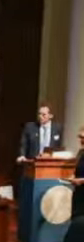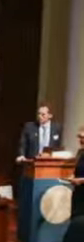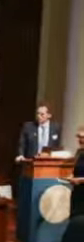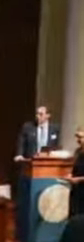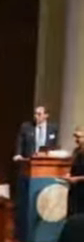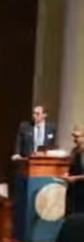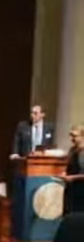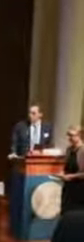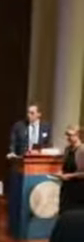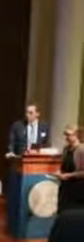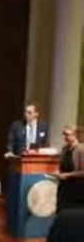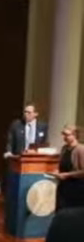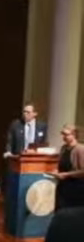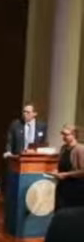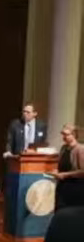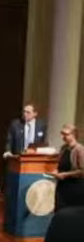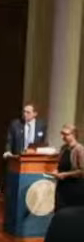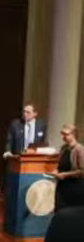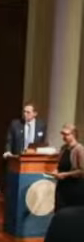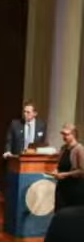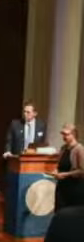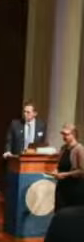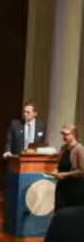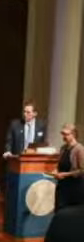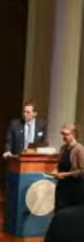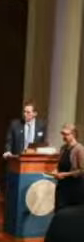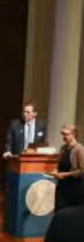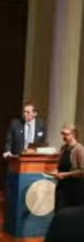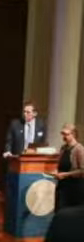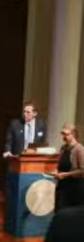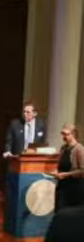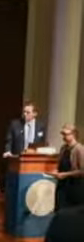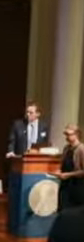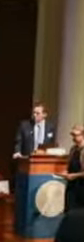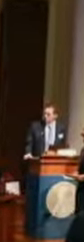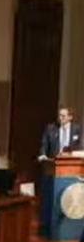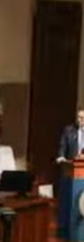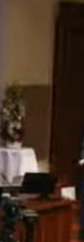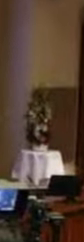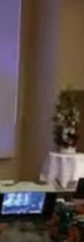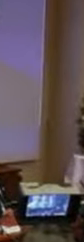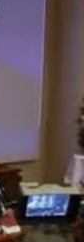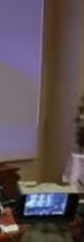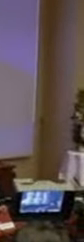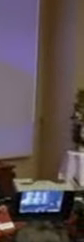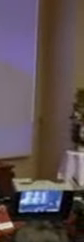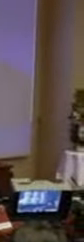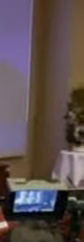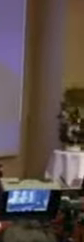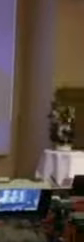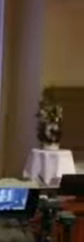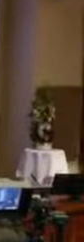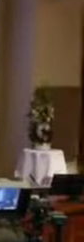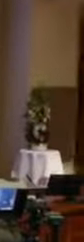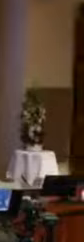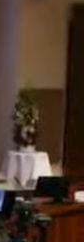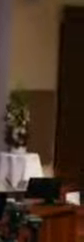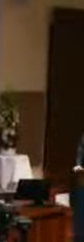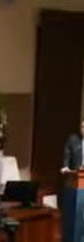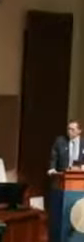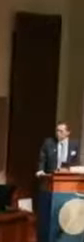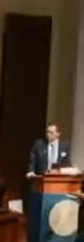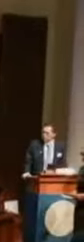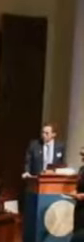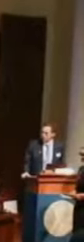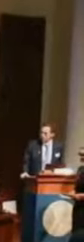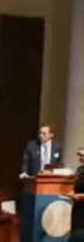Radcliffe, 3 médicos consagrados a la identificación de la capacidad de adaptación de las células, tanto humanas como de